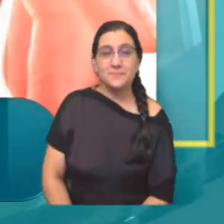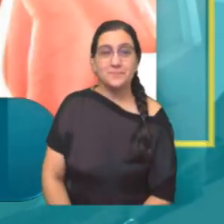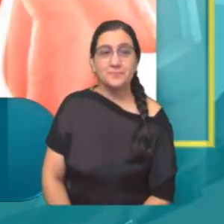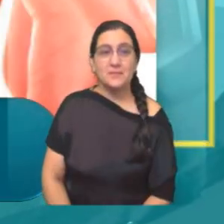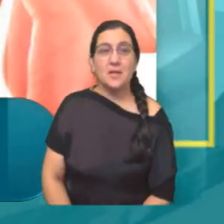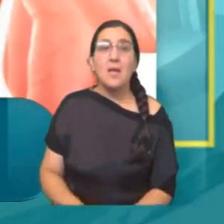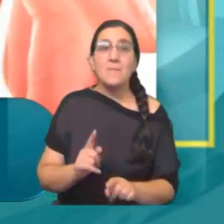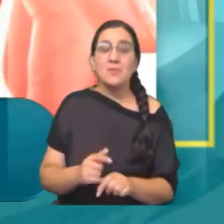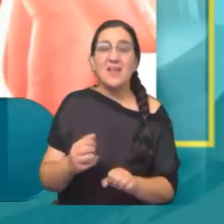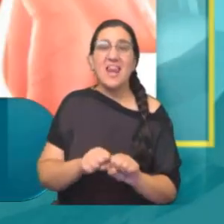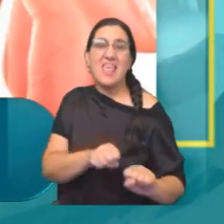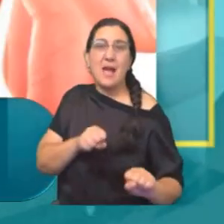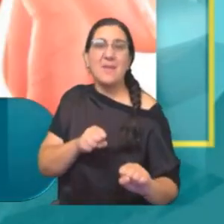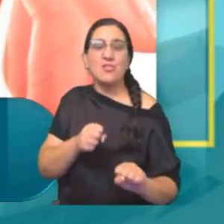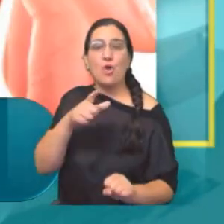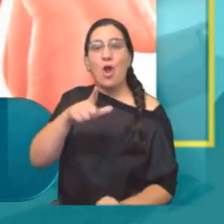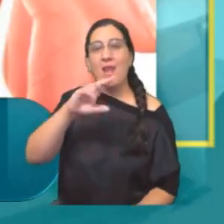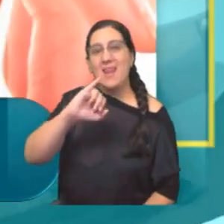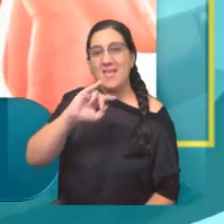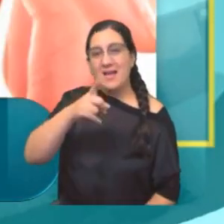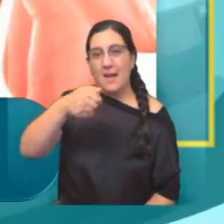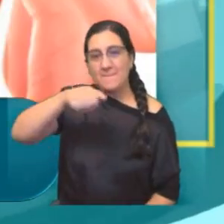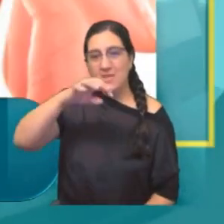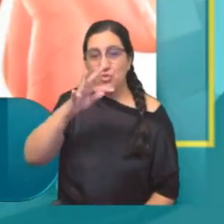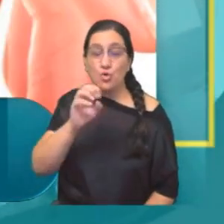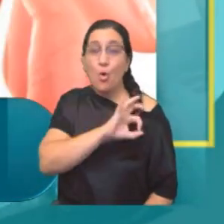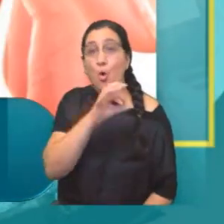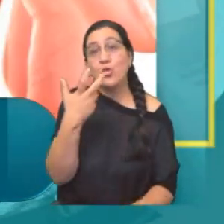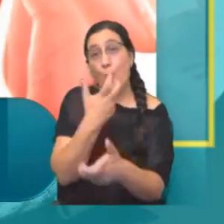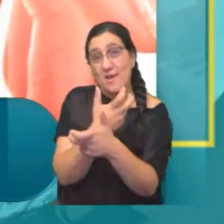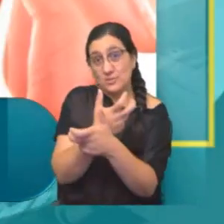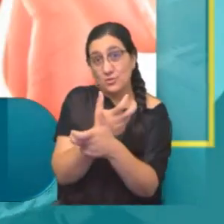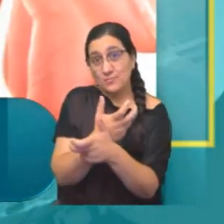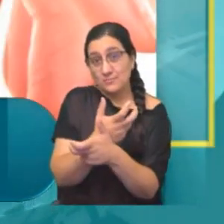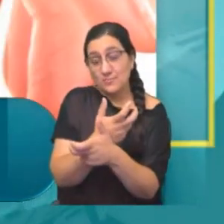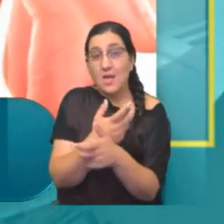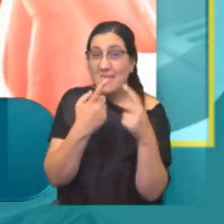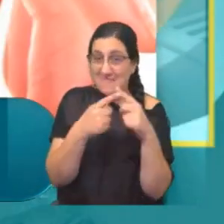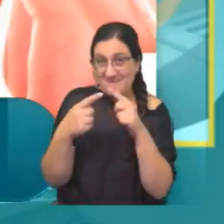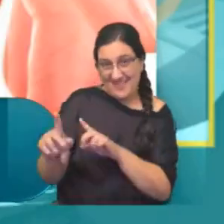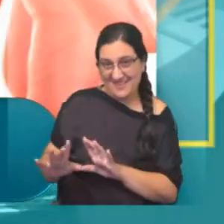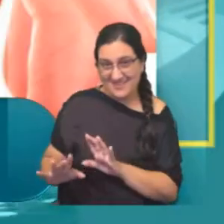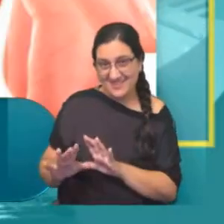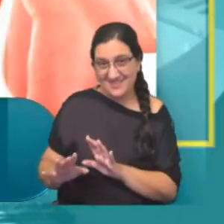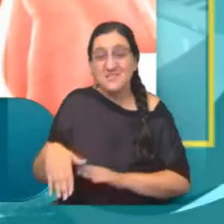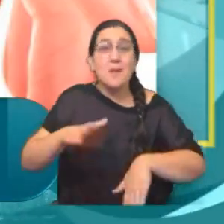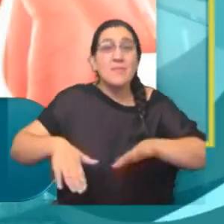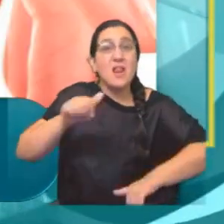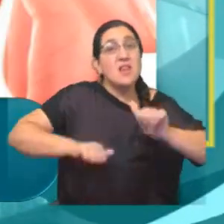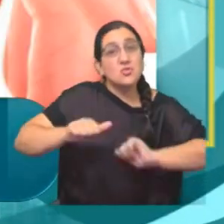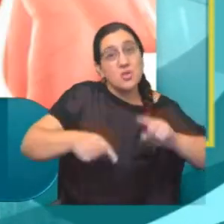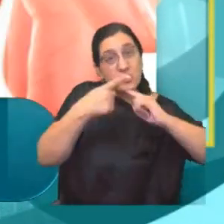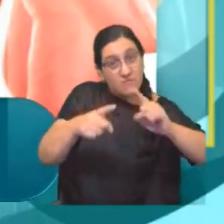de ligamentos de la mano, ¿sí? Y lesiones óseas de la mano. Entonces, todas esas partes, hay algunas disfunciones en